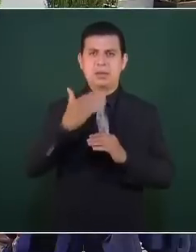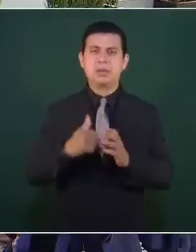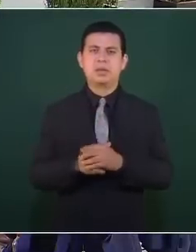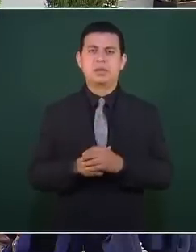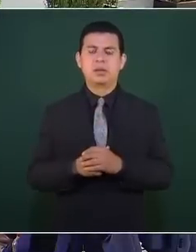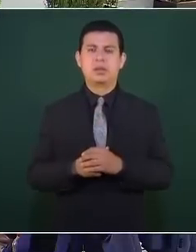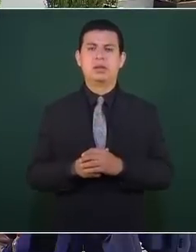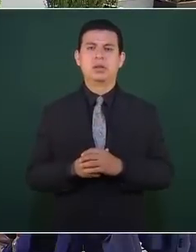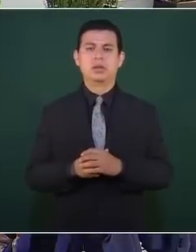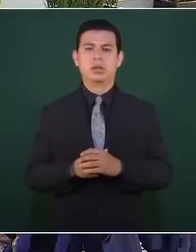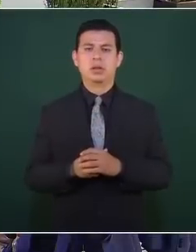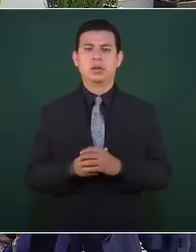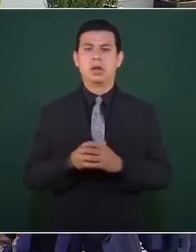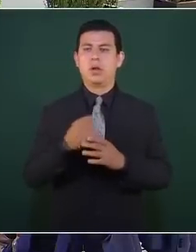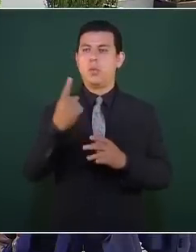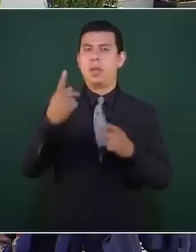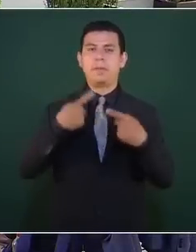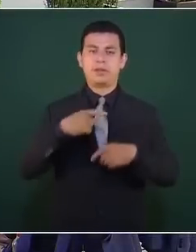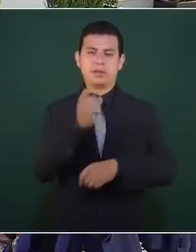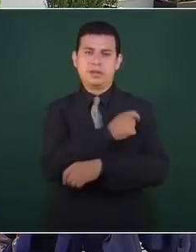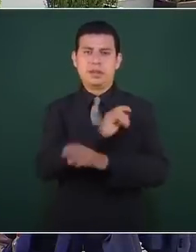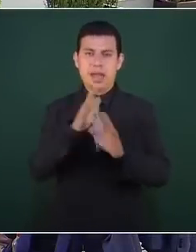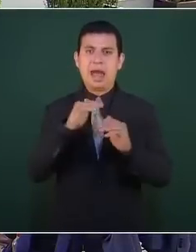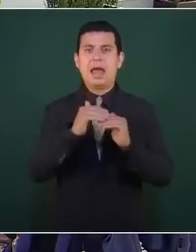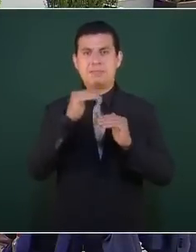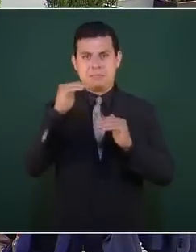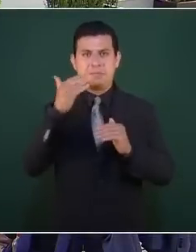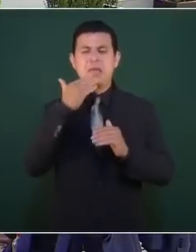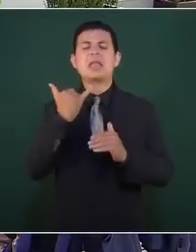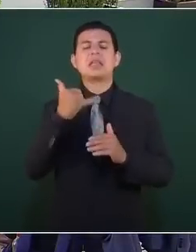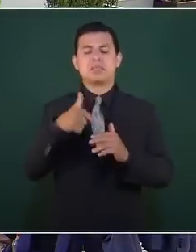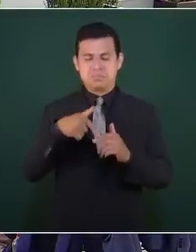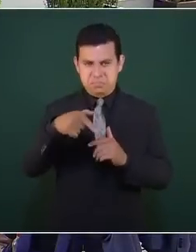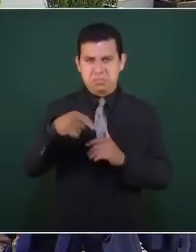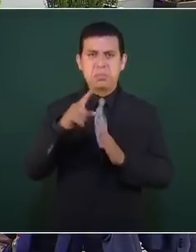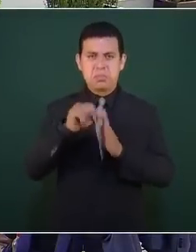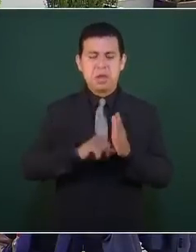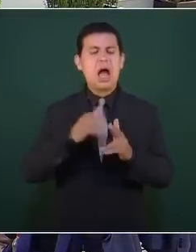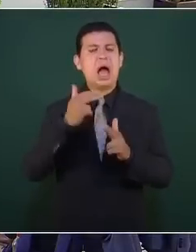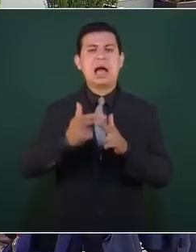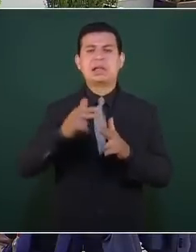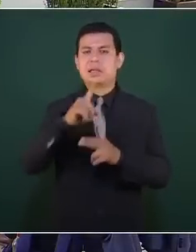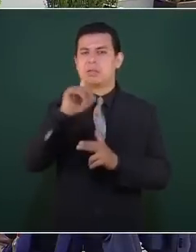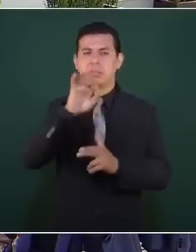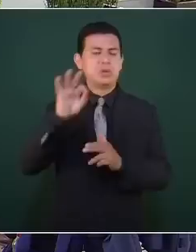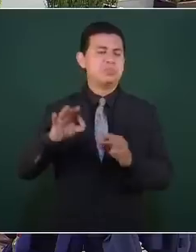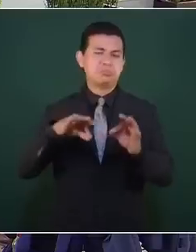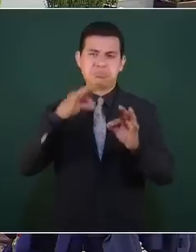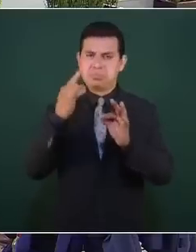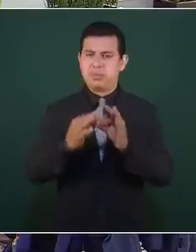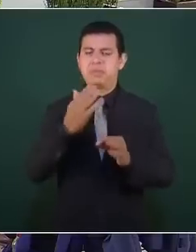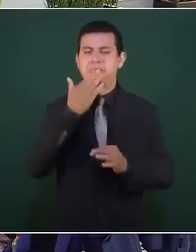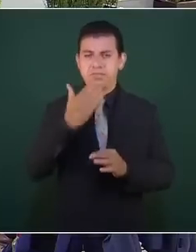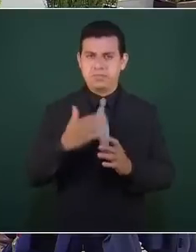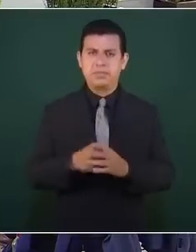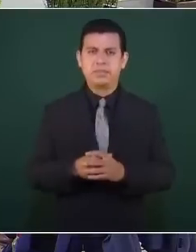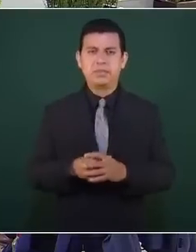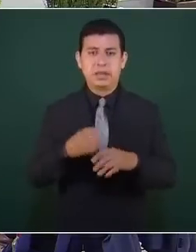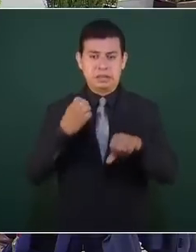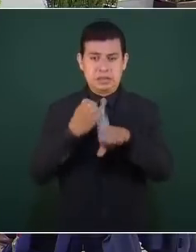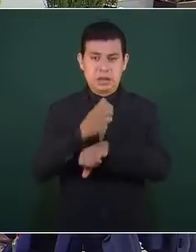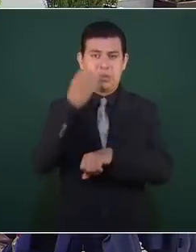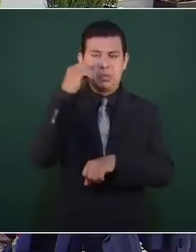cuando menos con una dosis, y vamos a terminar al 100%. Pero el caso de Oaxaca,